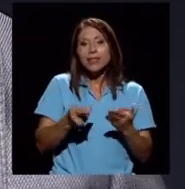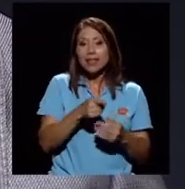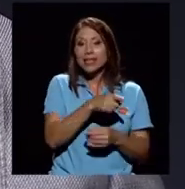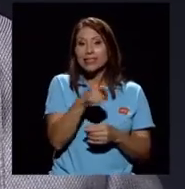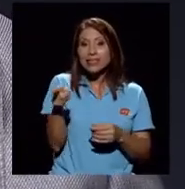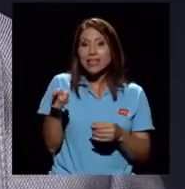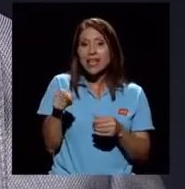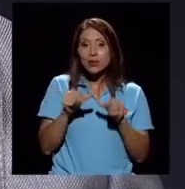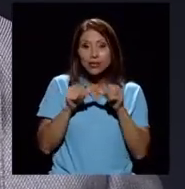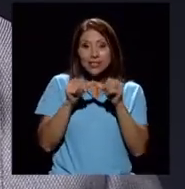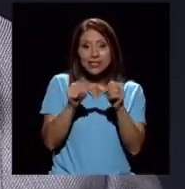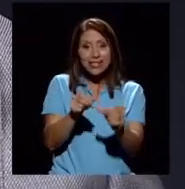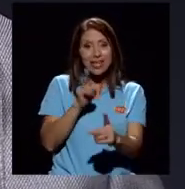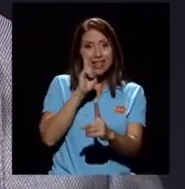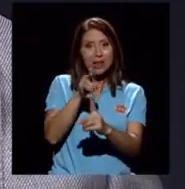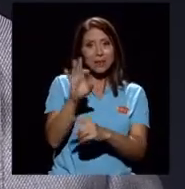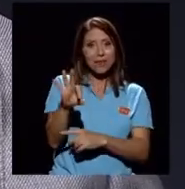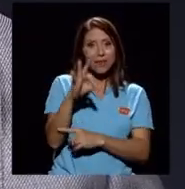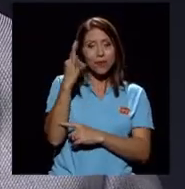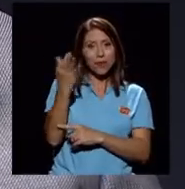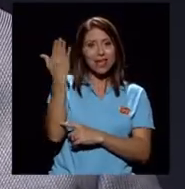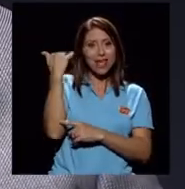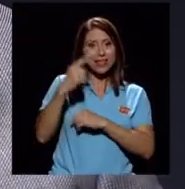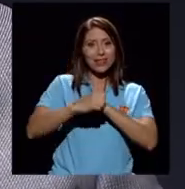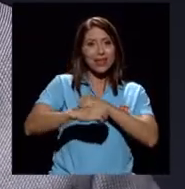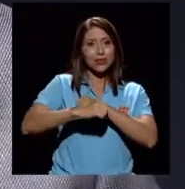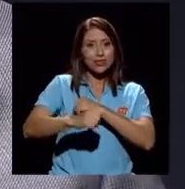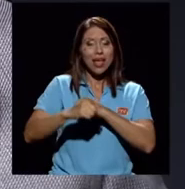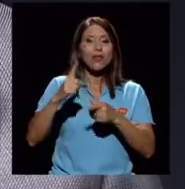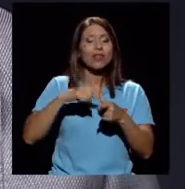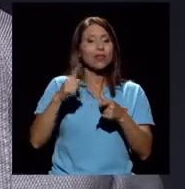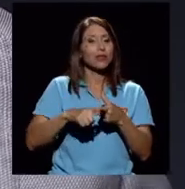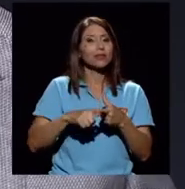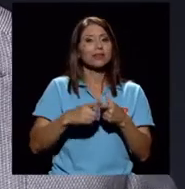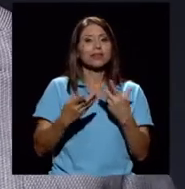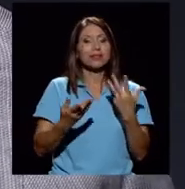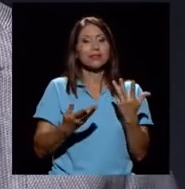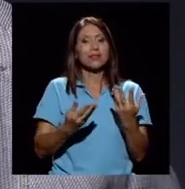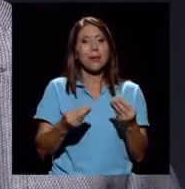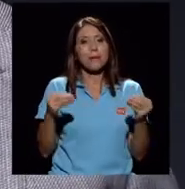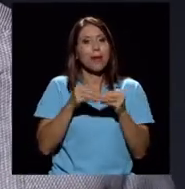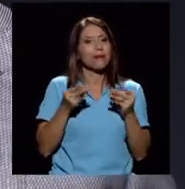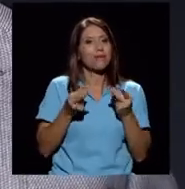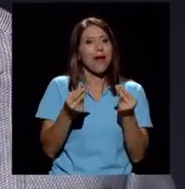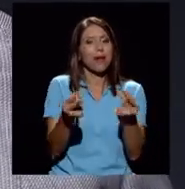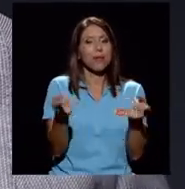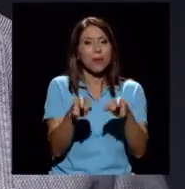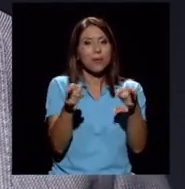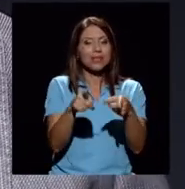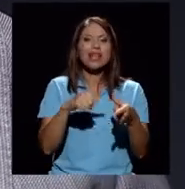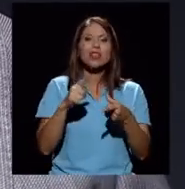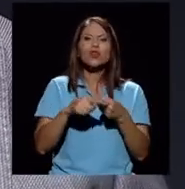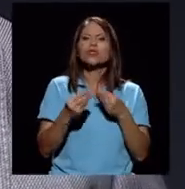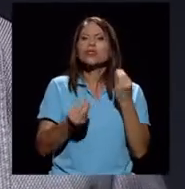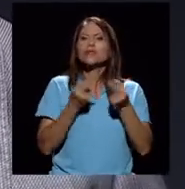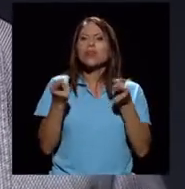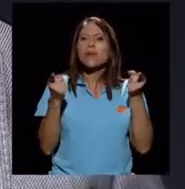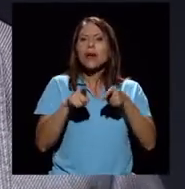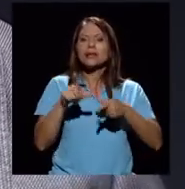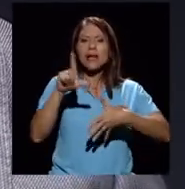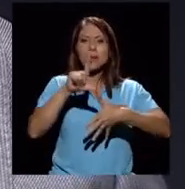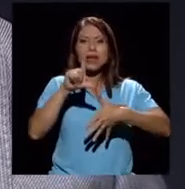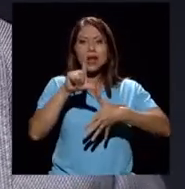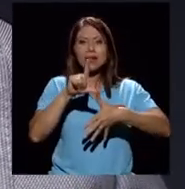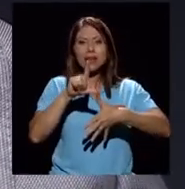ese esa pérdida relativa importancia va a ser aún más rápida entonces qué pasa en américa latina hemos visto